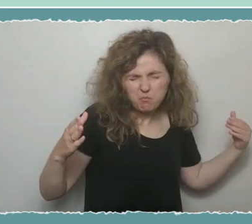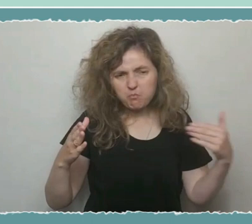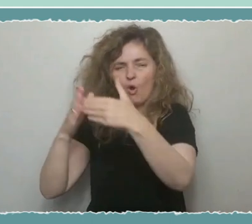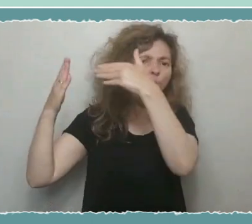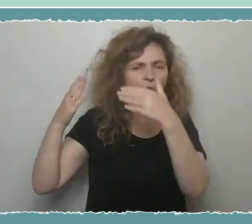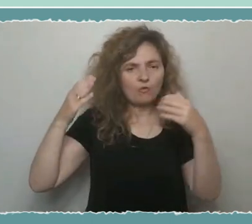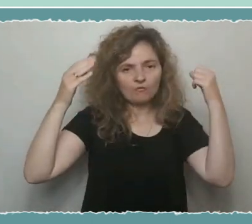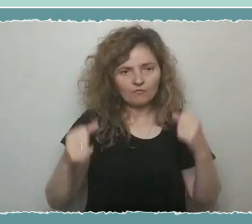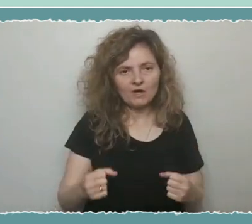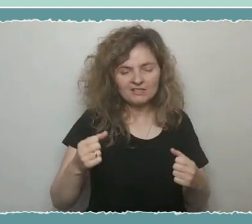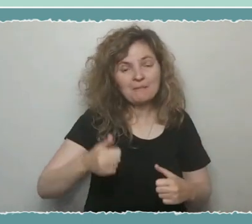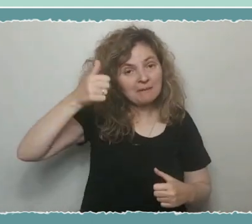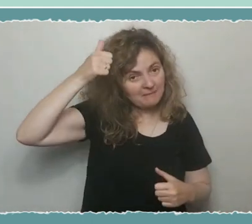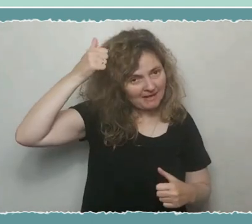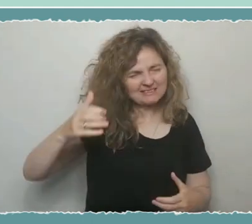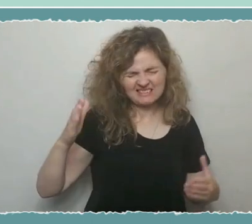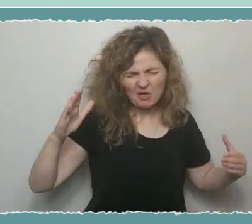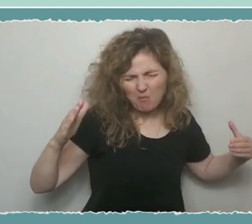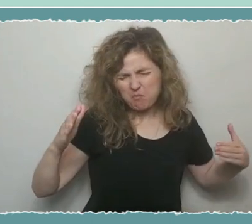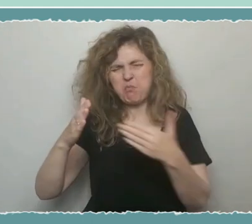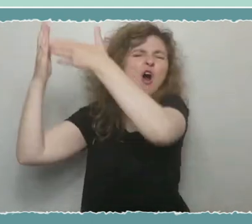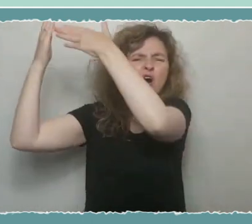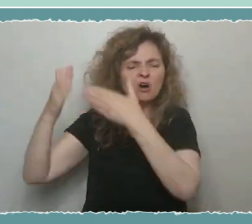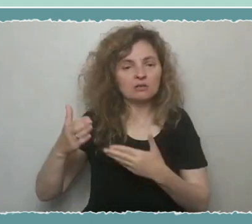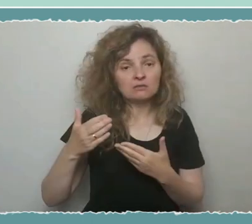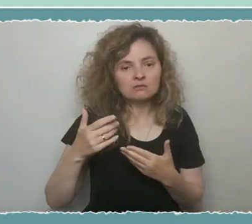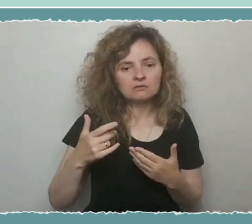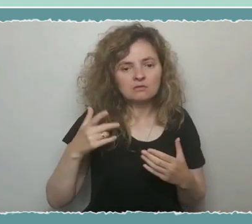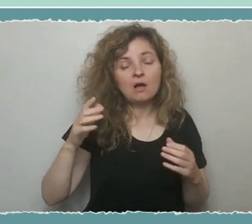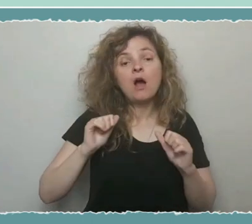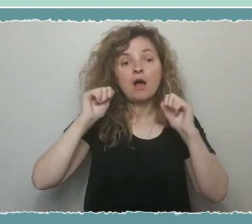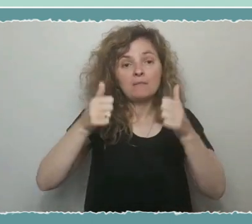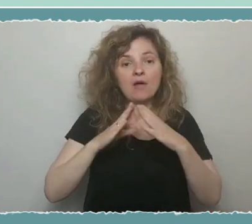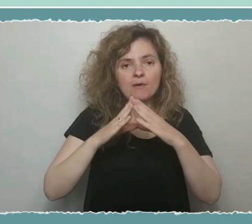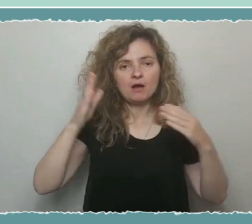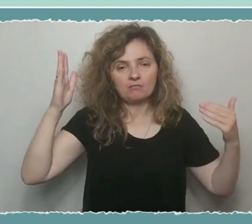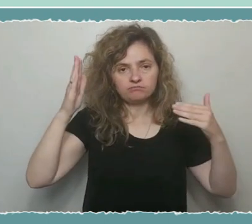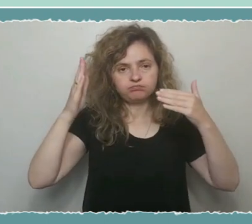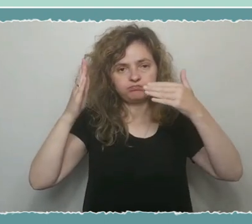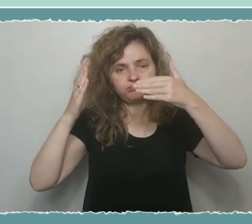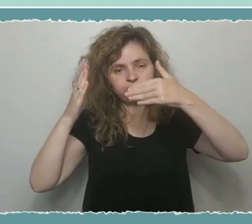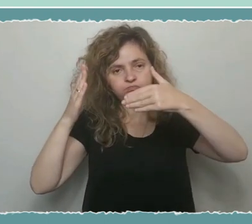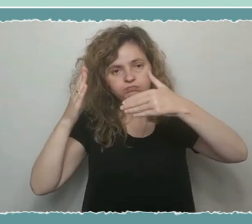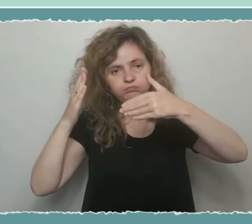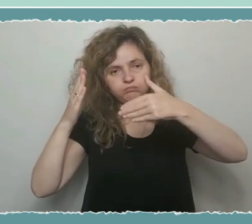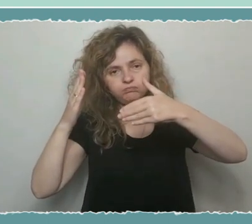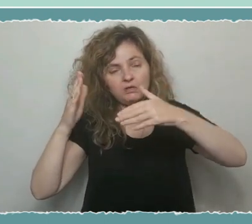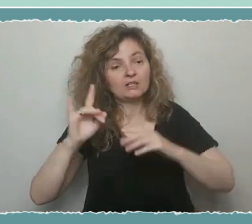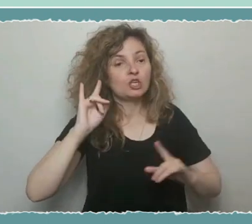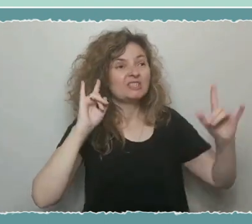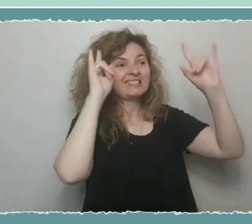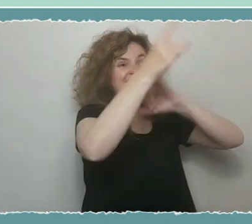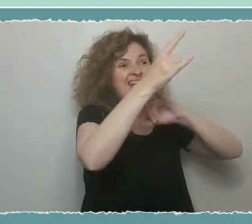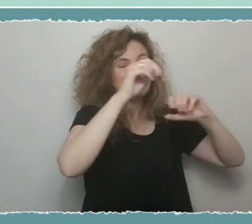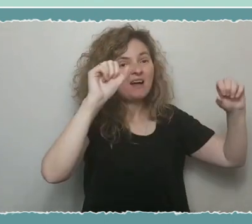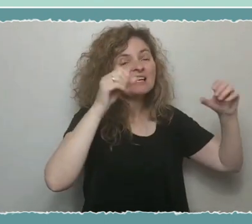foi? Bum! Non máis forte aínda. Bum! Comezas a fundir pouco a pouco. Chaman o servizo de salvamento do